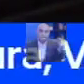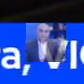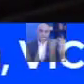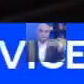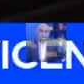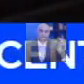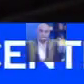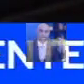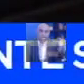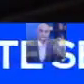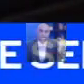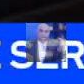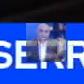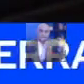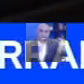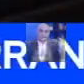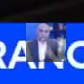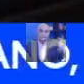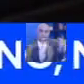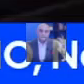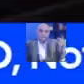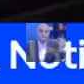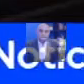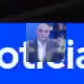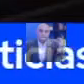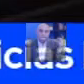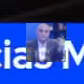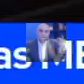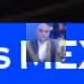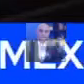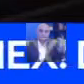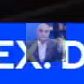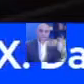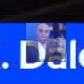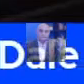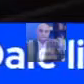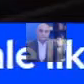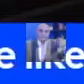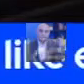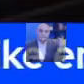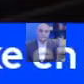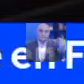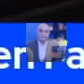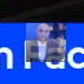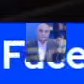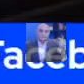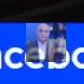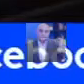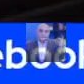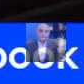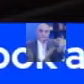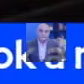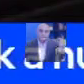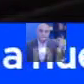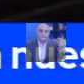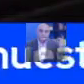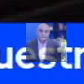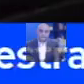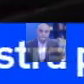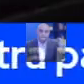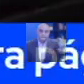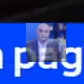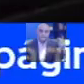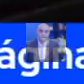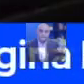el acondicionamiento de México. Honduras ya también dijo que no irían si no van todos. Ya también hizo lo